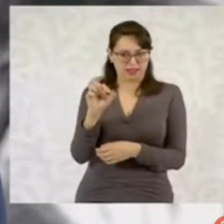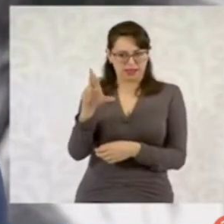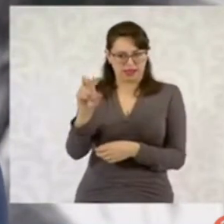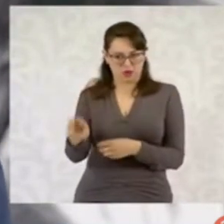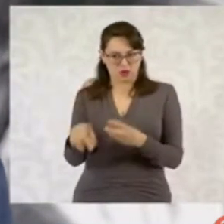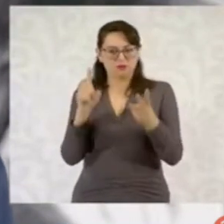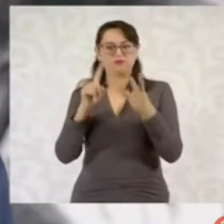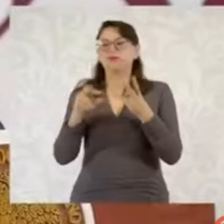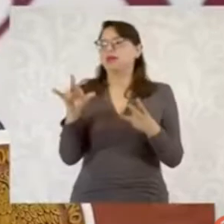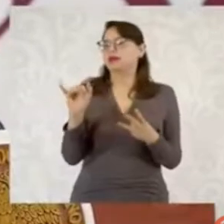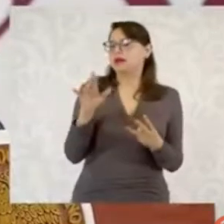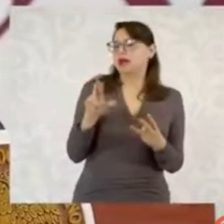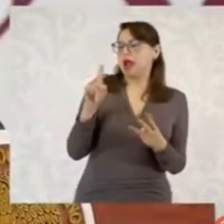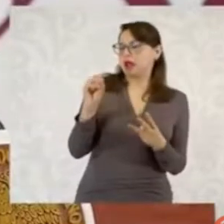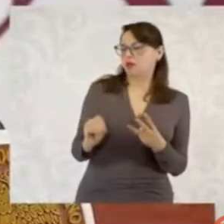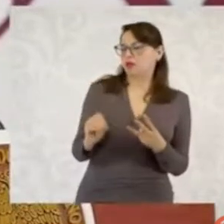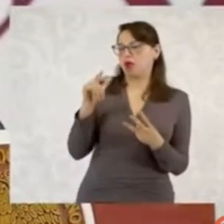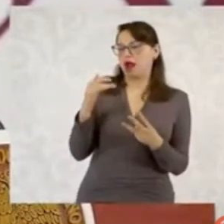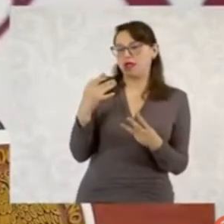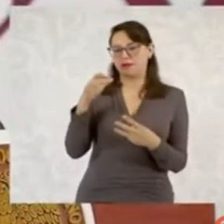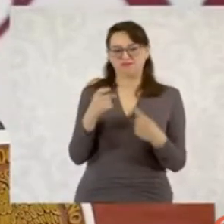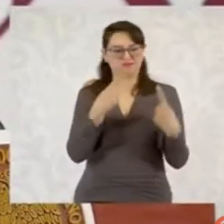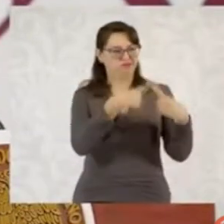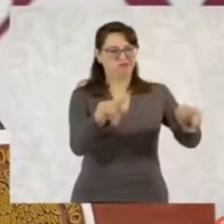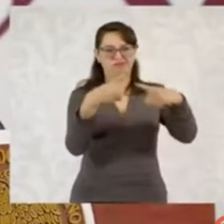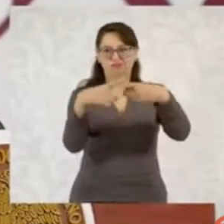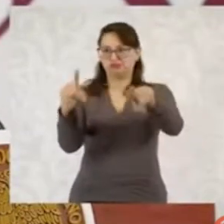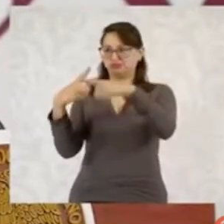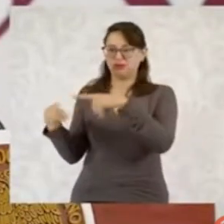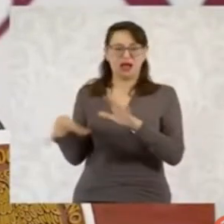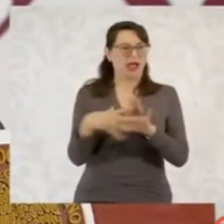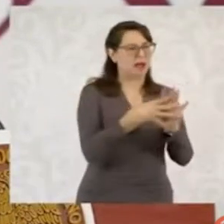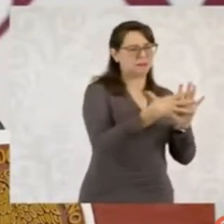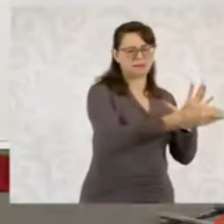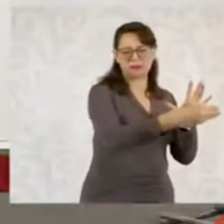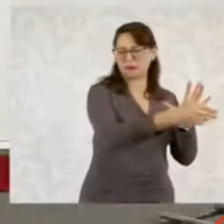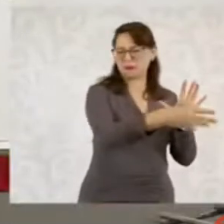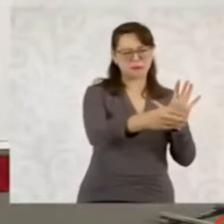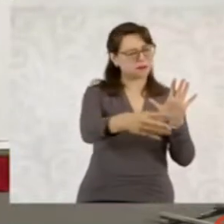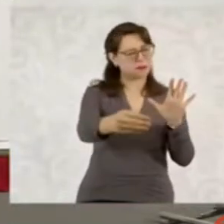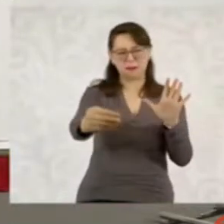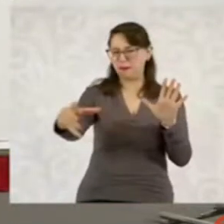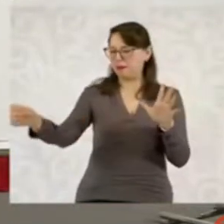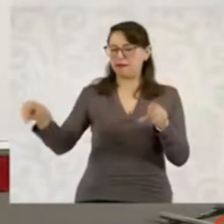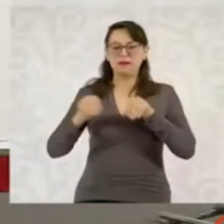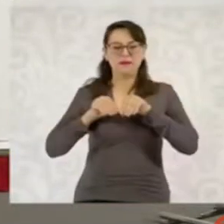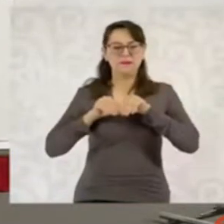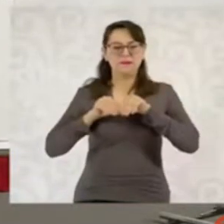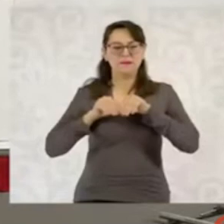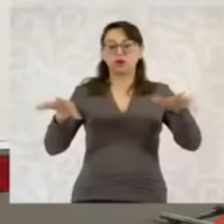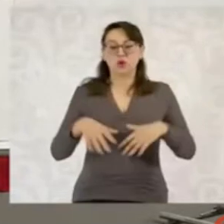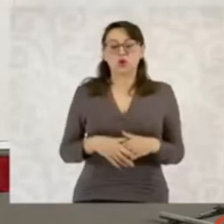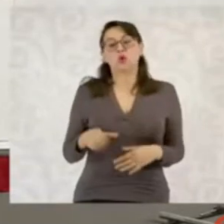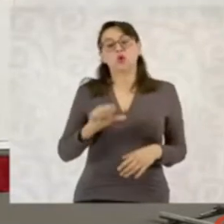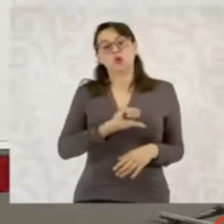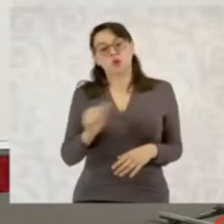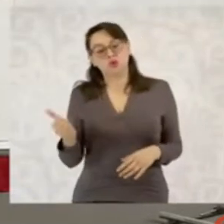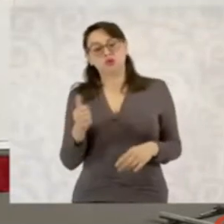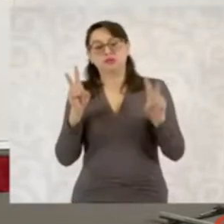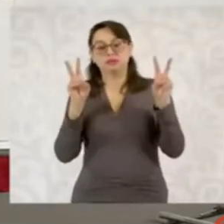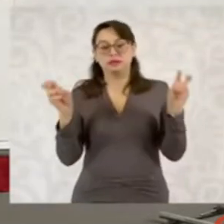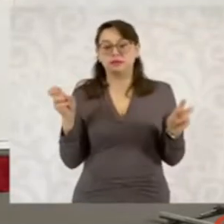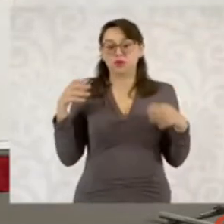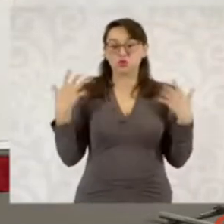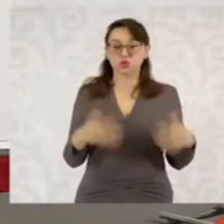Alemán, entre otros. Y ahora vamos a una de las cosas más interesantes que tiene